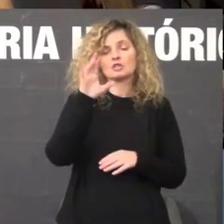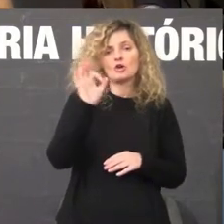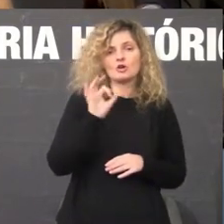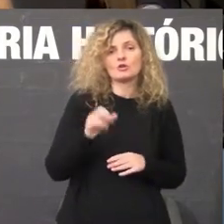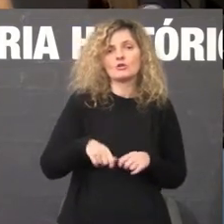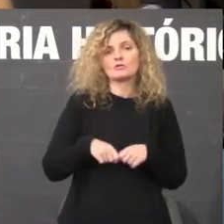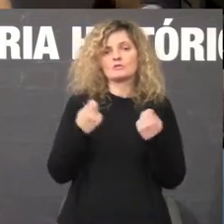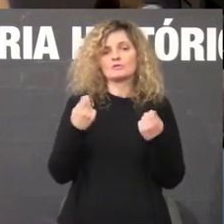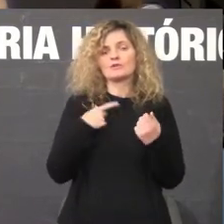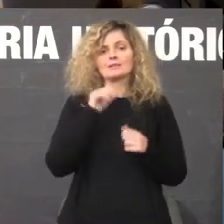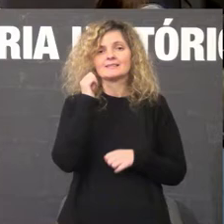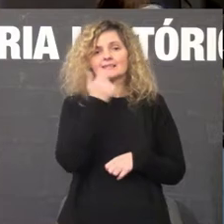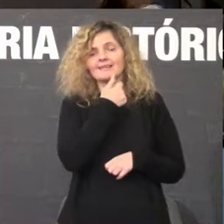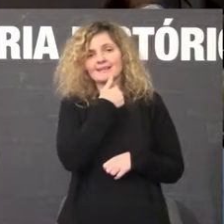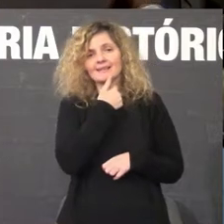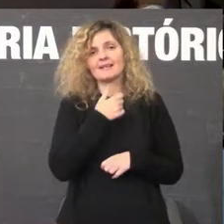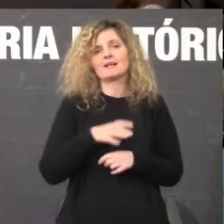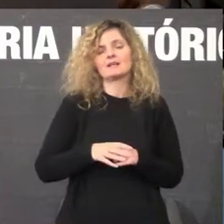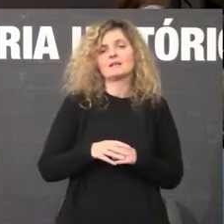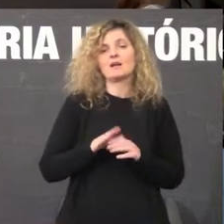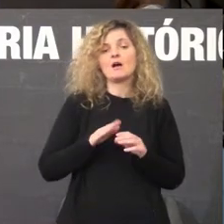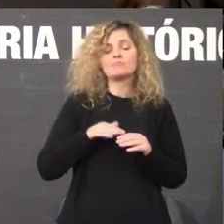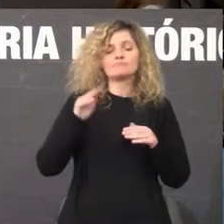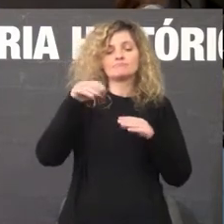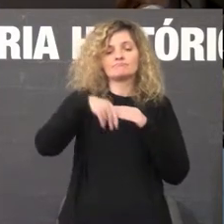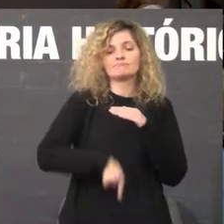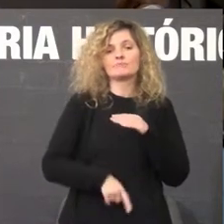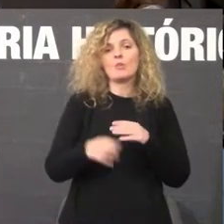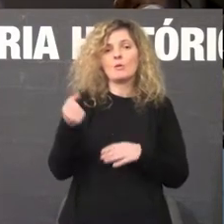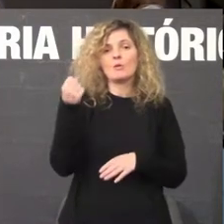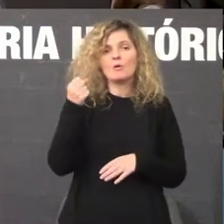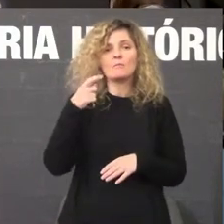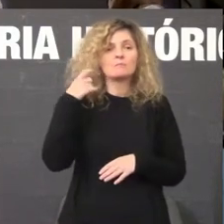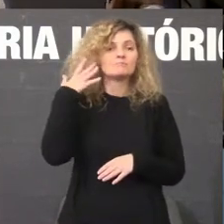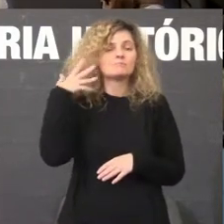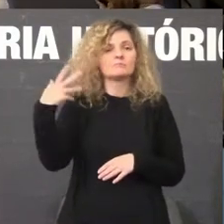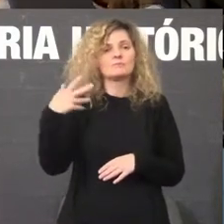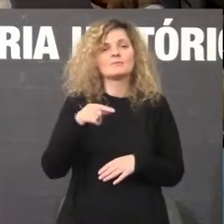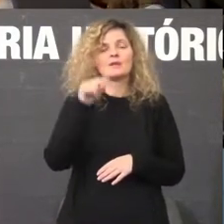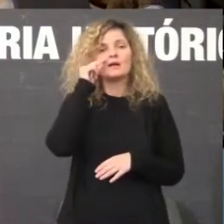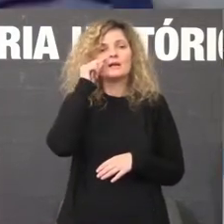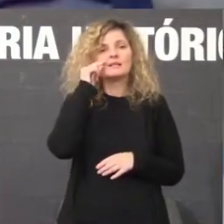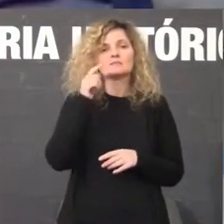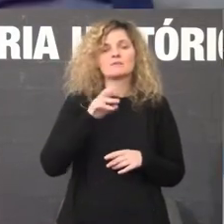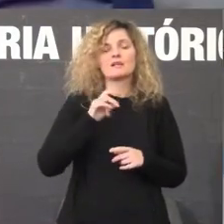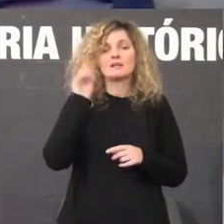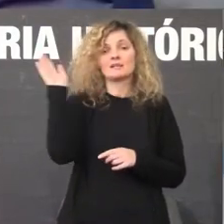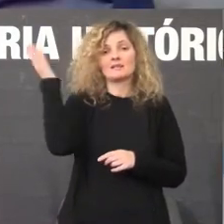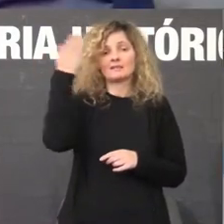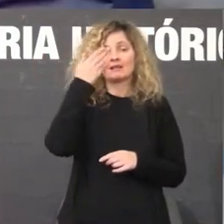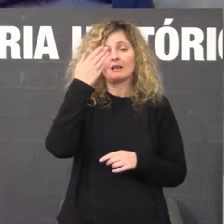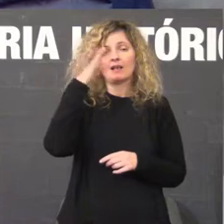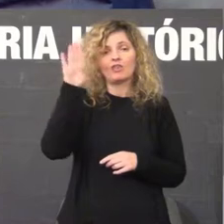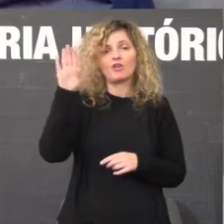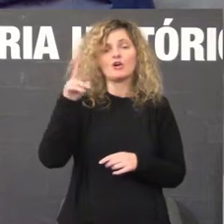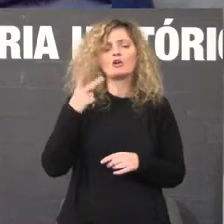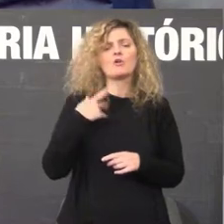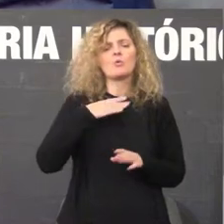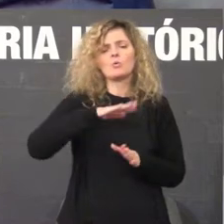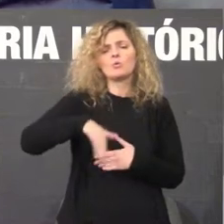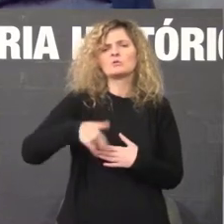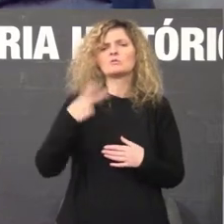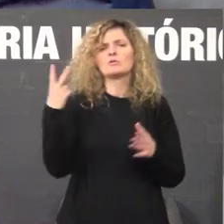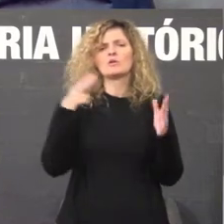Masiva, Operaciones Secretas, Las Alcantarillas del Poder, un dos máis sonados, Espías y Traidores, e o último foi o ano pasado,